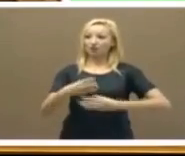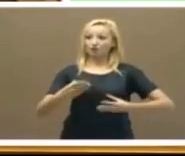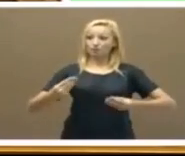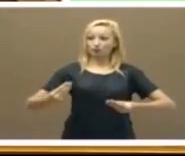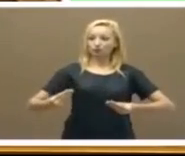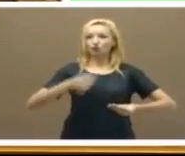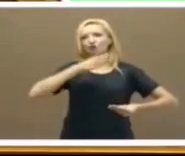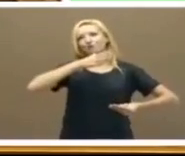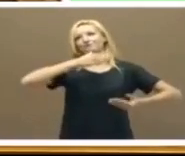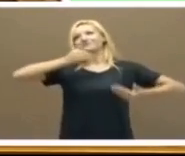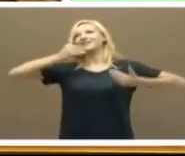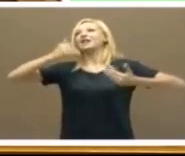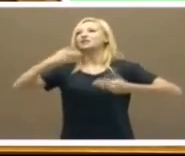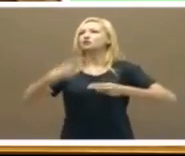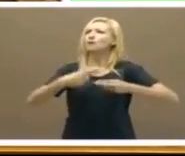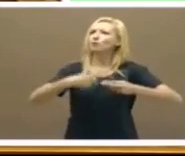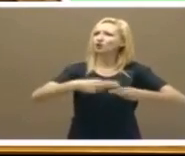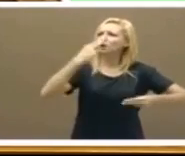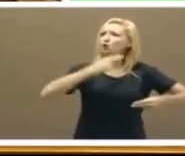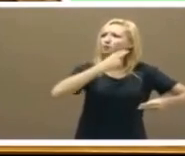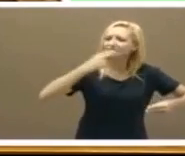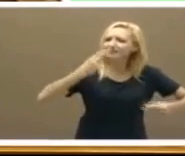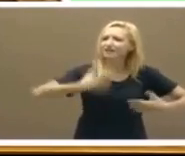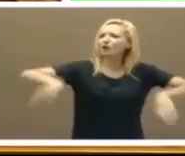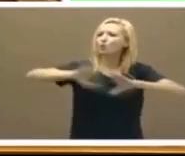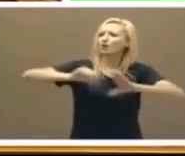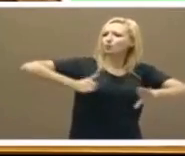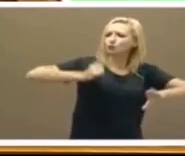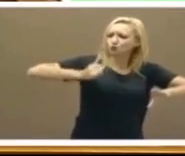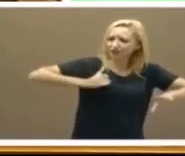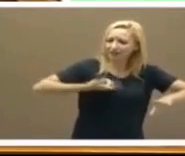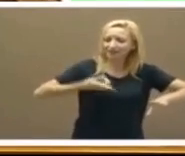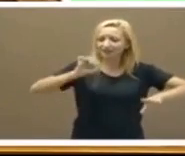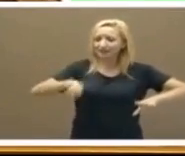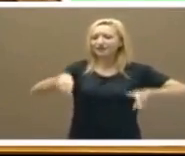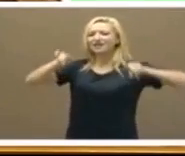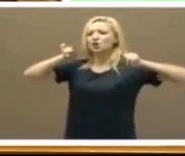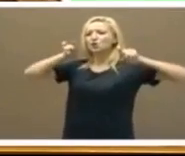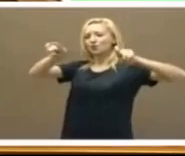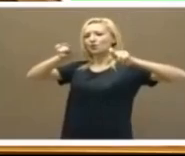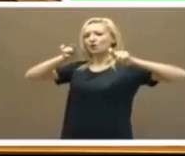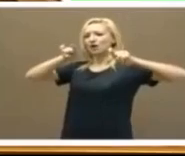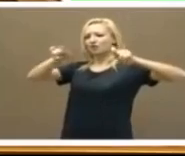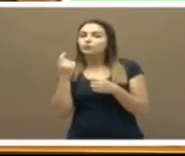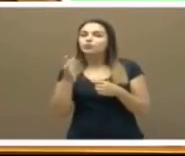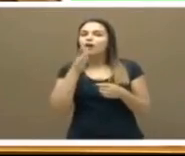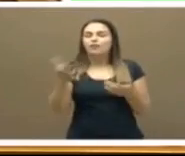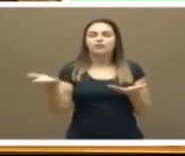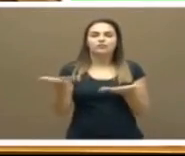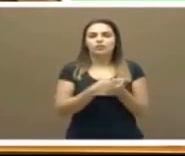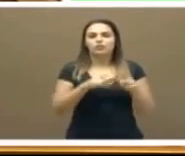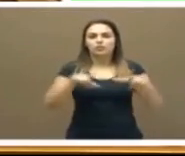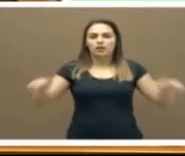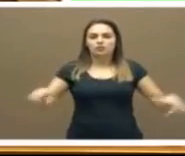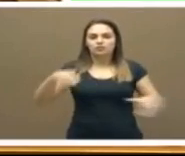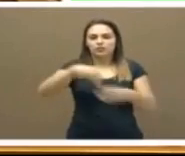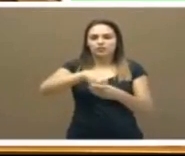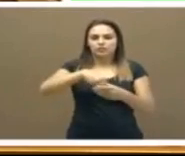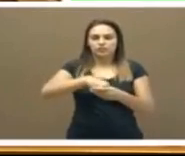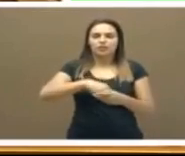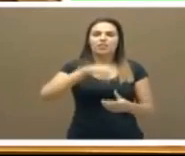de una política educativa comprometida con la igualdad de oportunidades y con una educación de progreso. En total, más